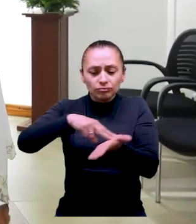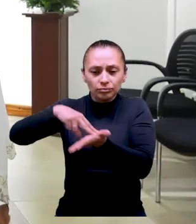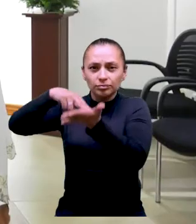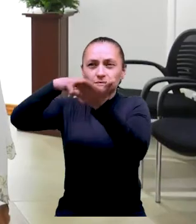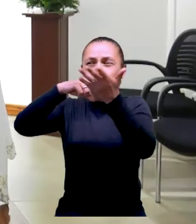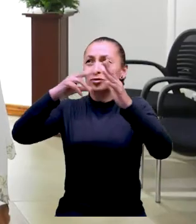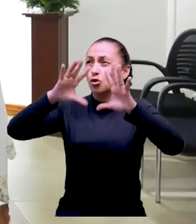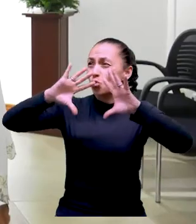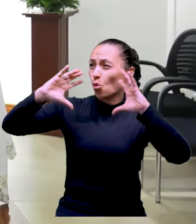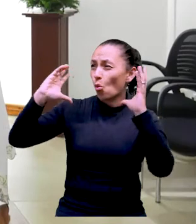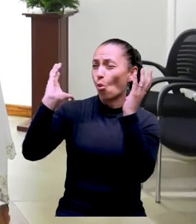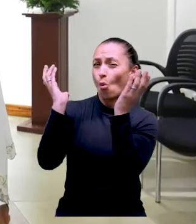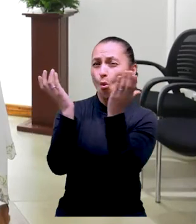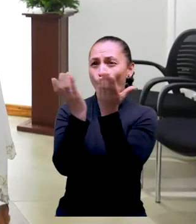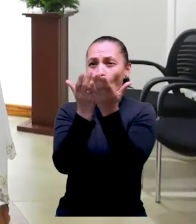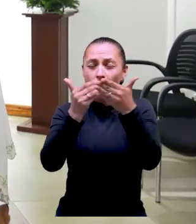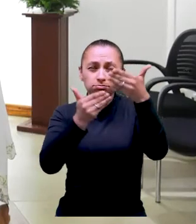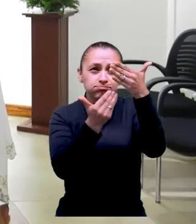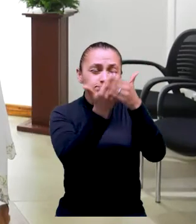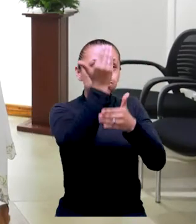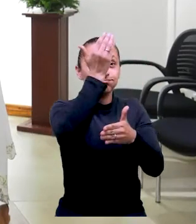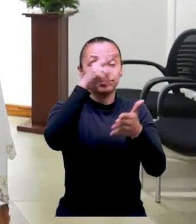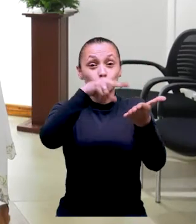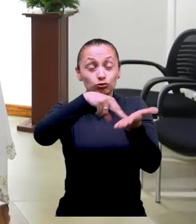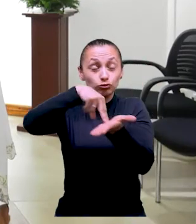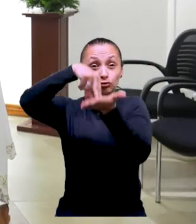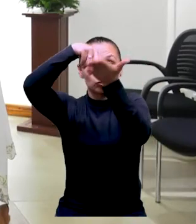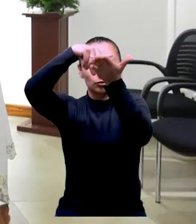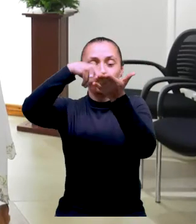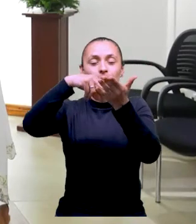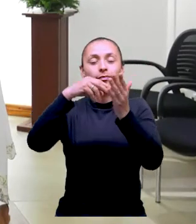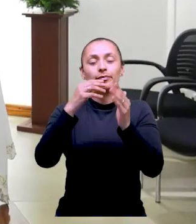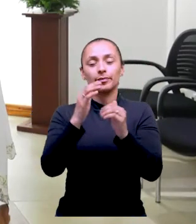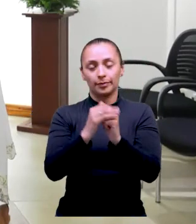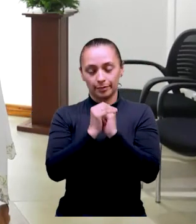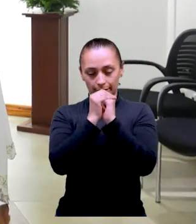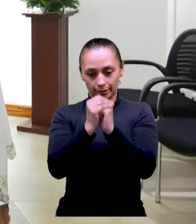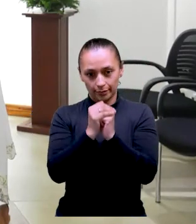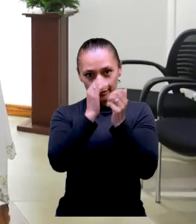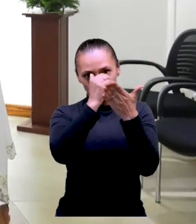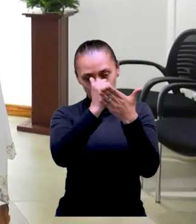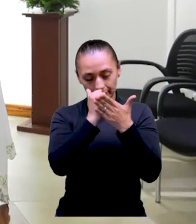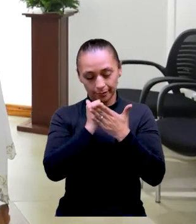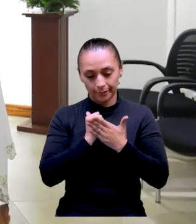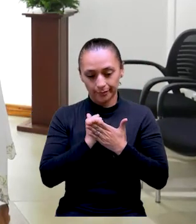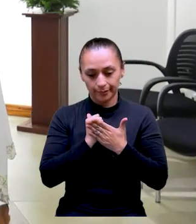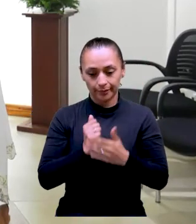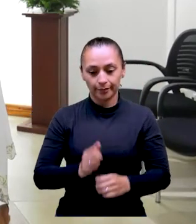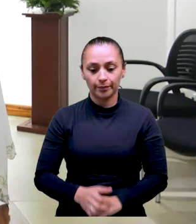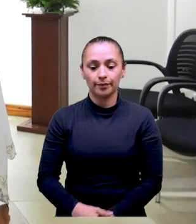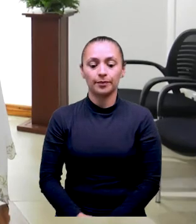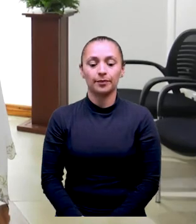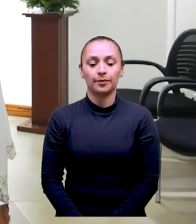tú que has renovado la creación entera con tu resurrección cristo ten piedad